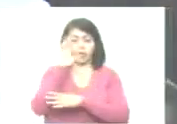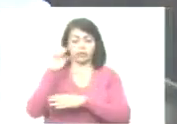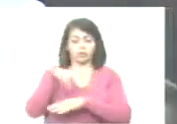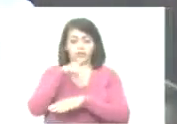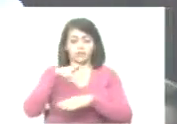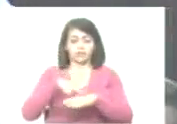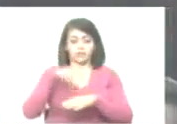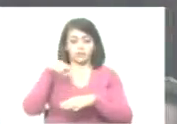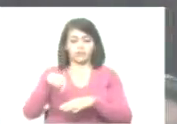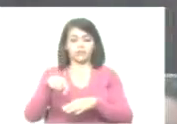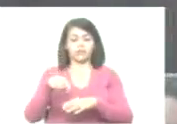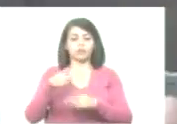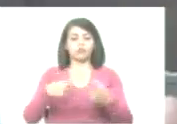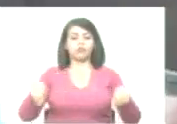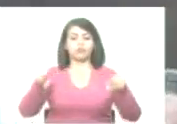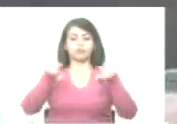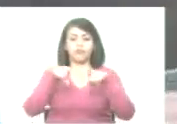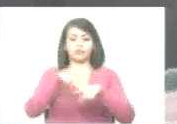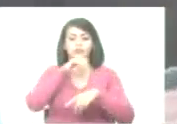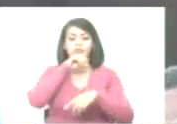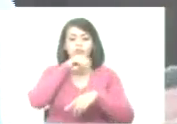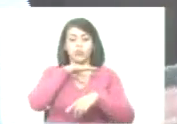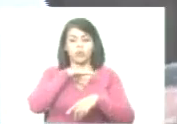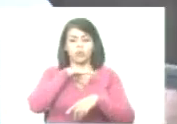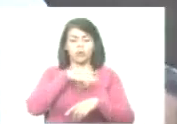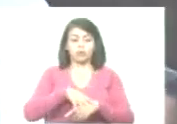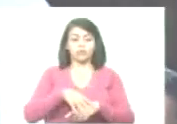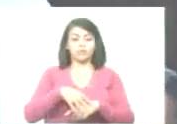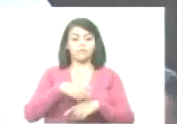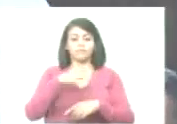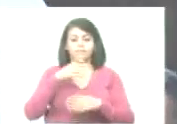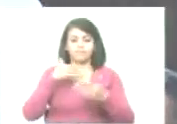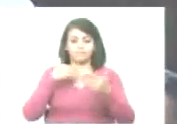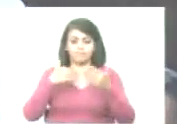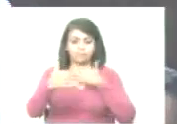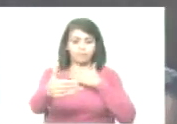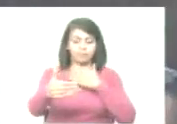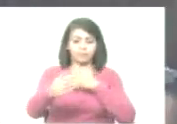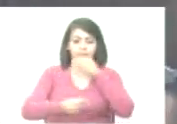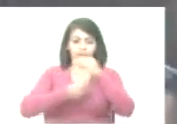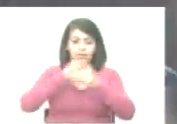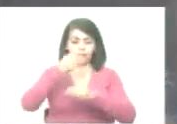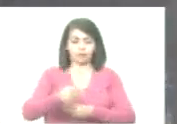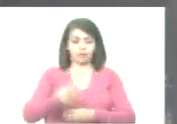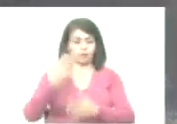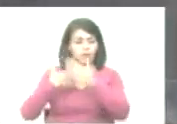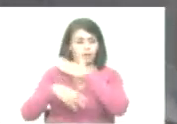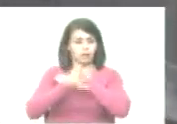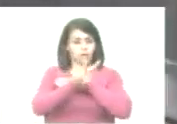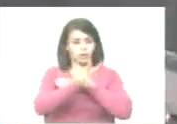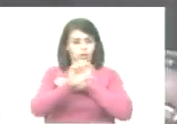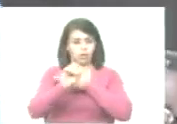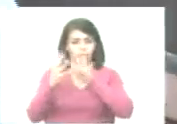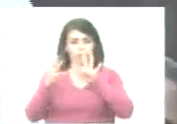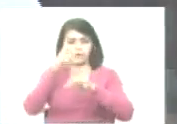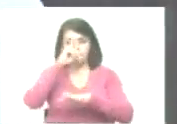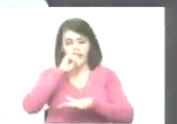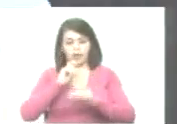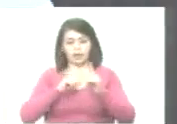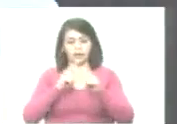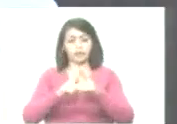Parlamento Nacional a un acontecimiento histórico y trascendental que se llevó a cabo hace 209 años y que